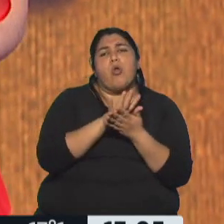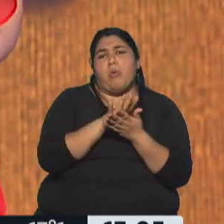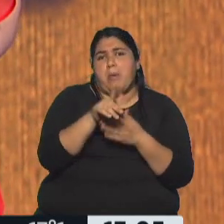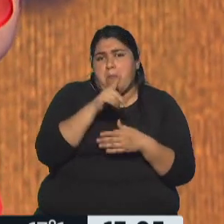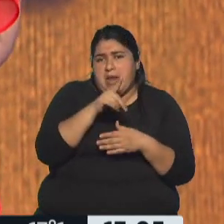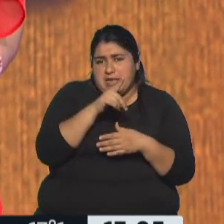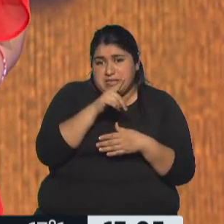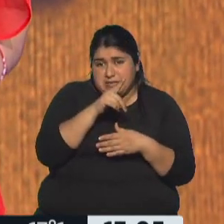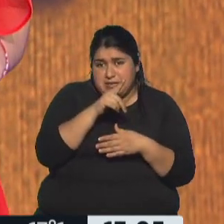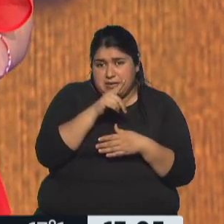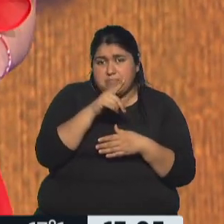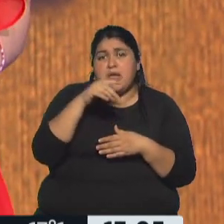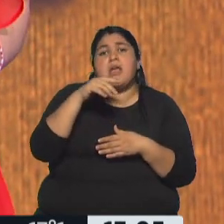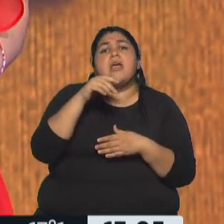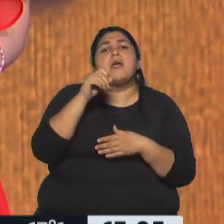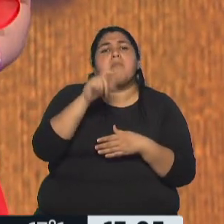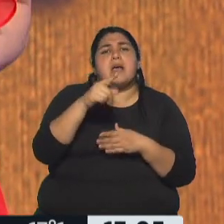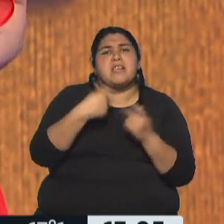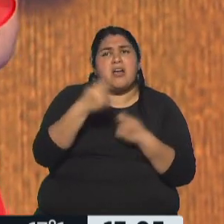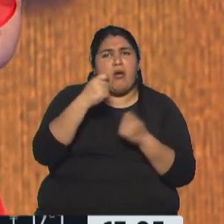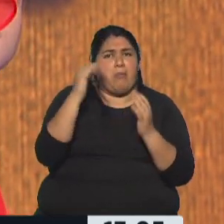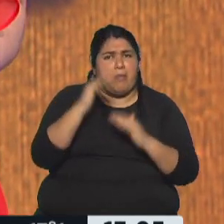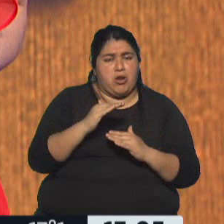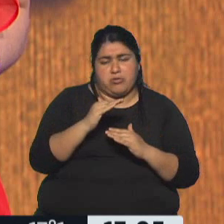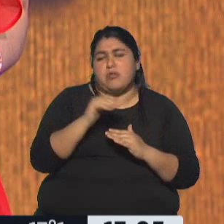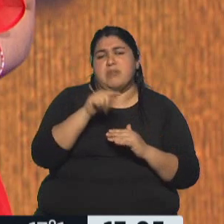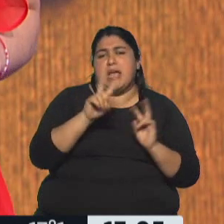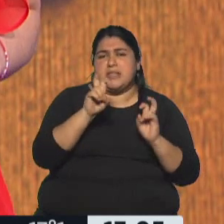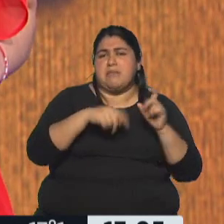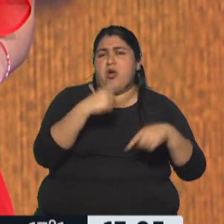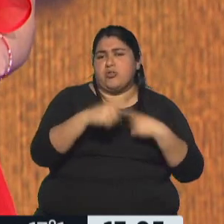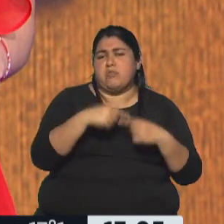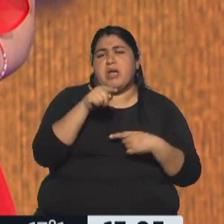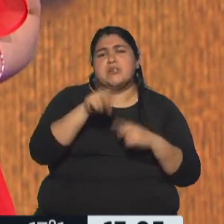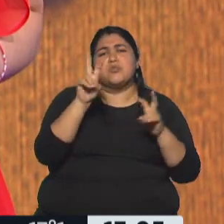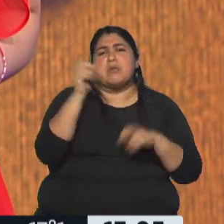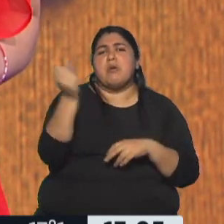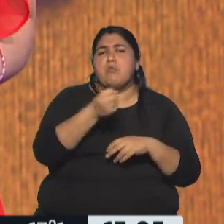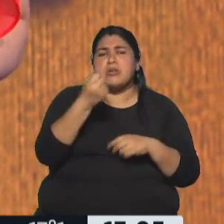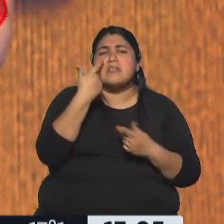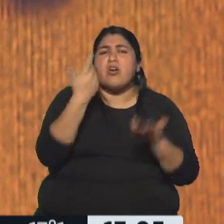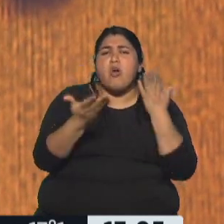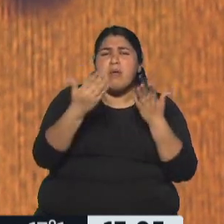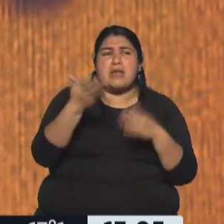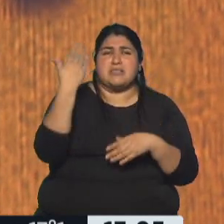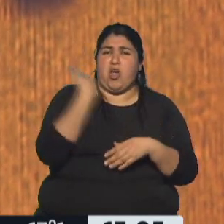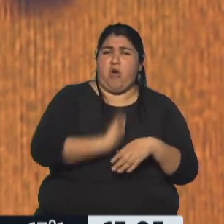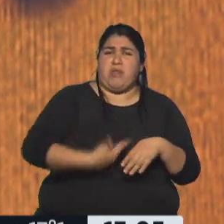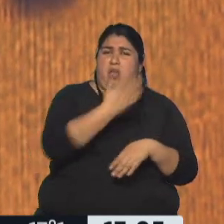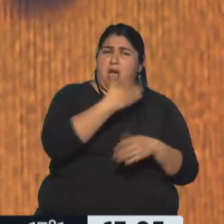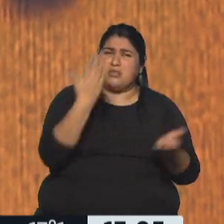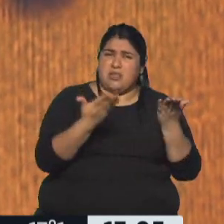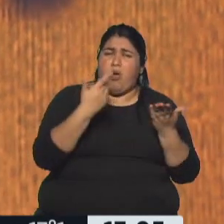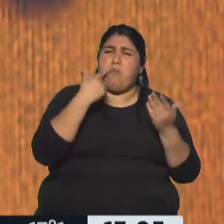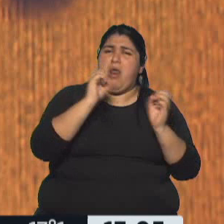el superávit, mejor dicho, el déficit comercial. Vamos a seguir con este tema. Me parece muy importante que el balance de la etapa anterior quede claro, porque